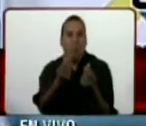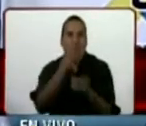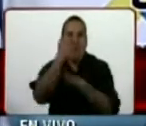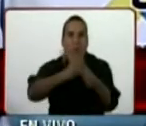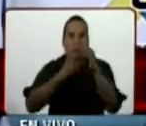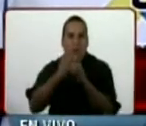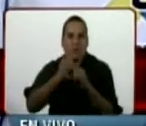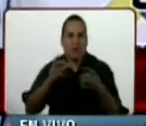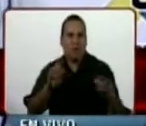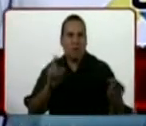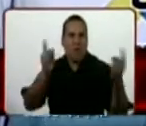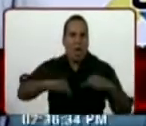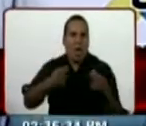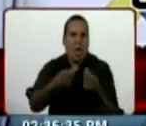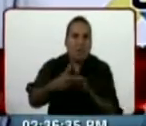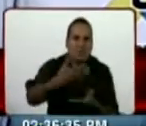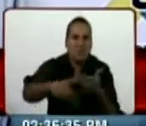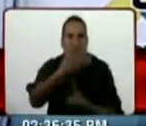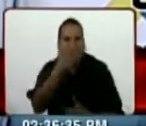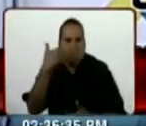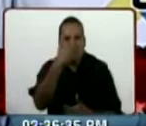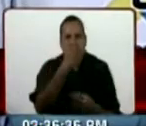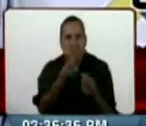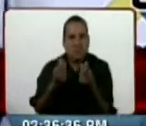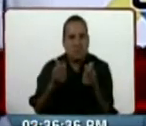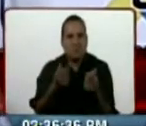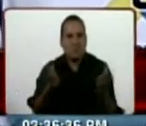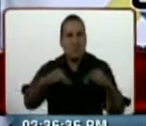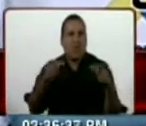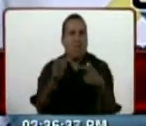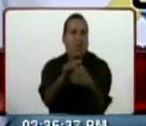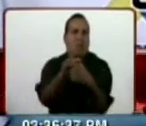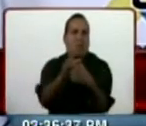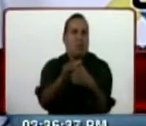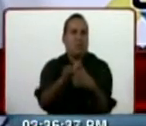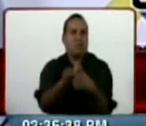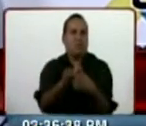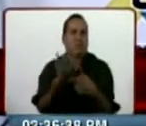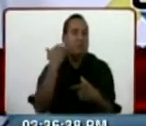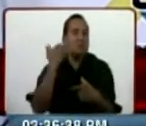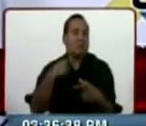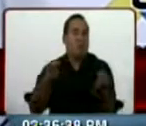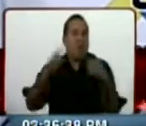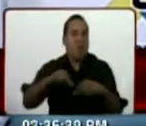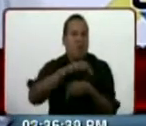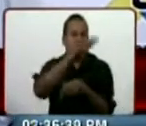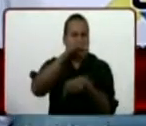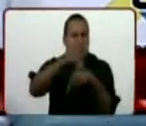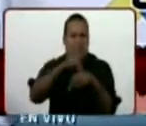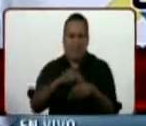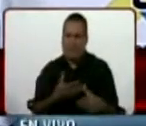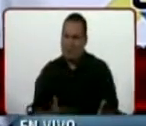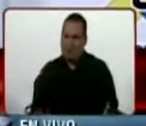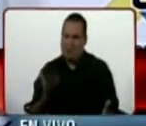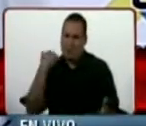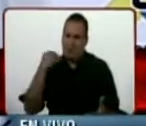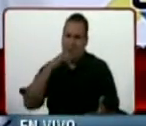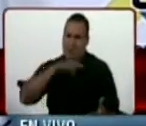aquí. Hay un gran diálogo y una concertación nacional, consenso nacional, y salía la cosa.